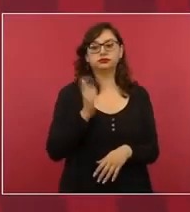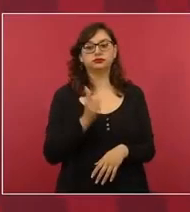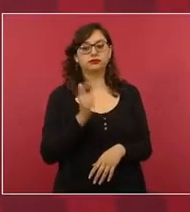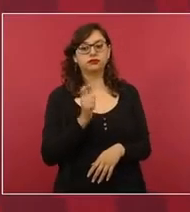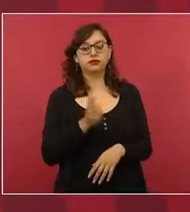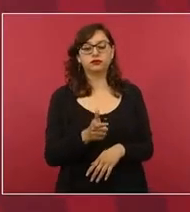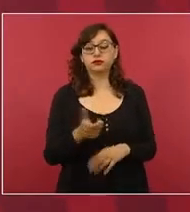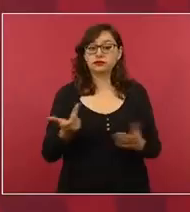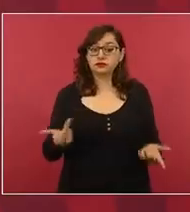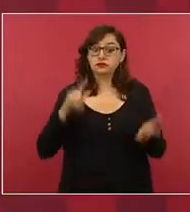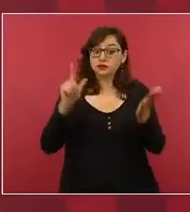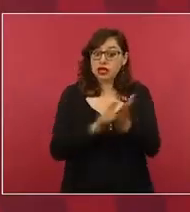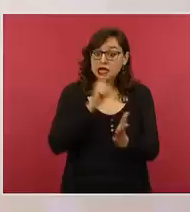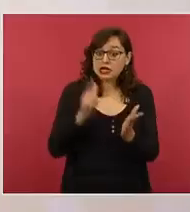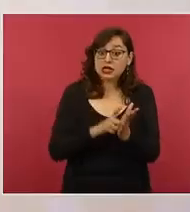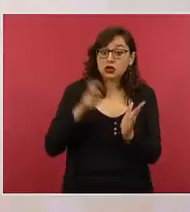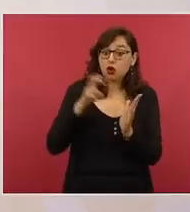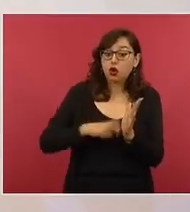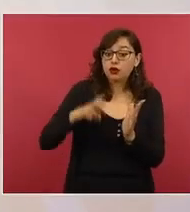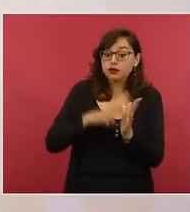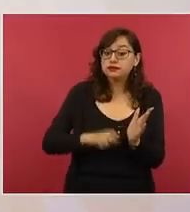No se corrigen